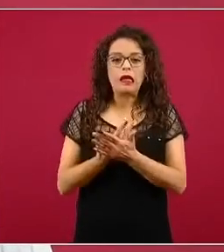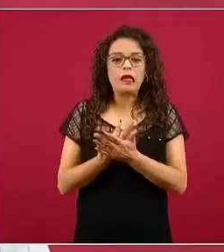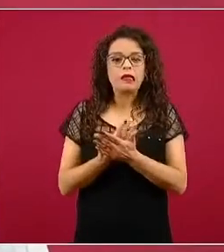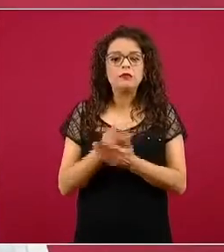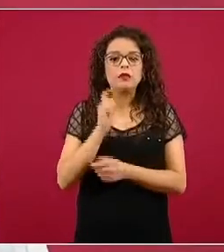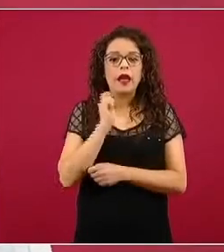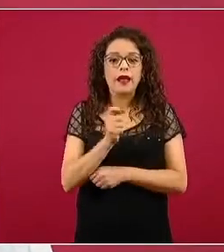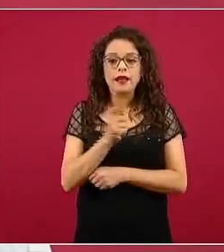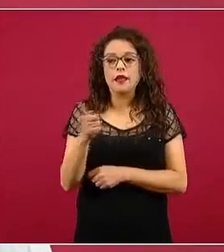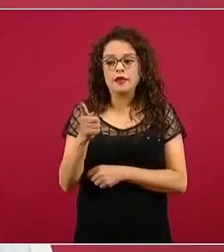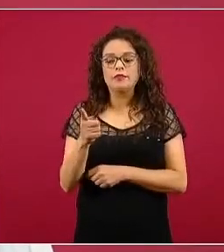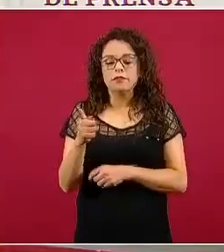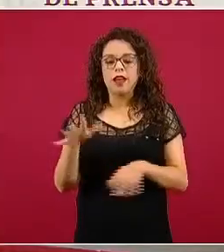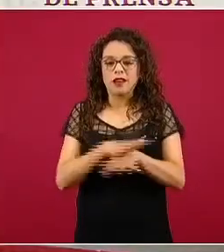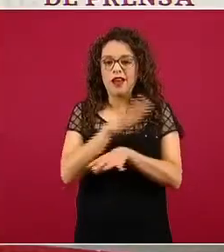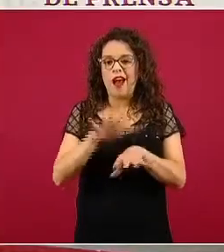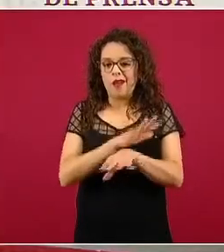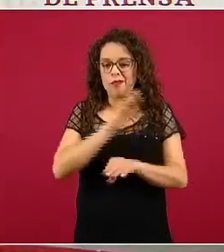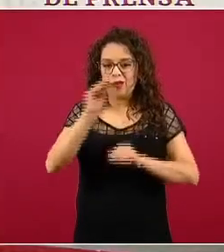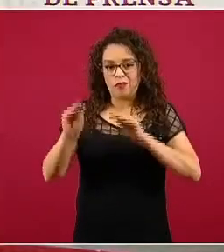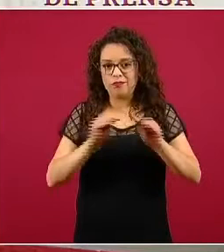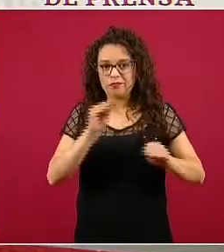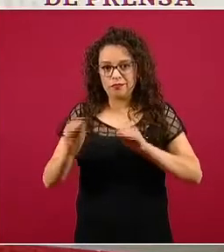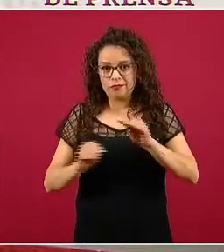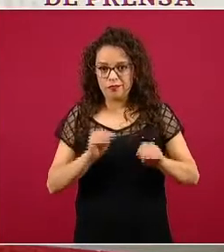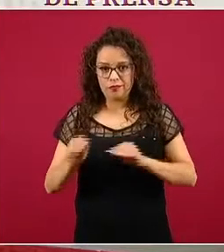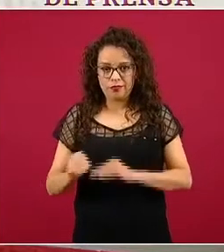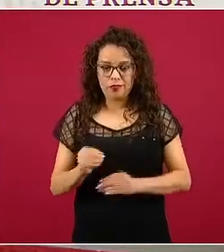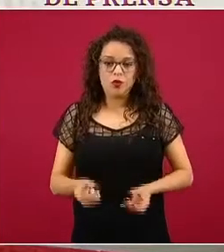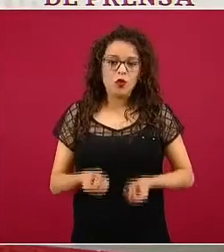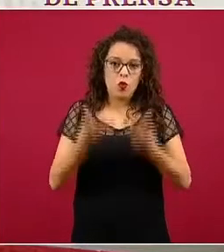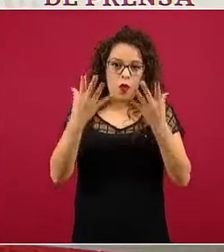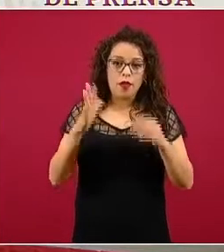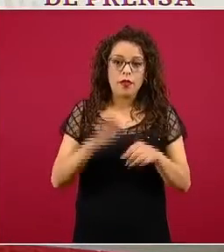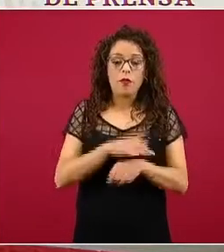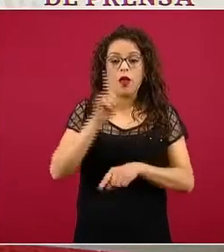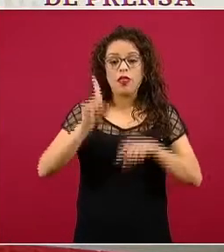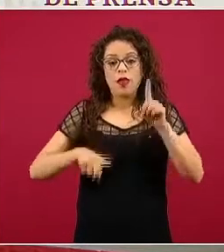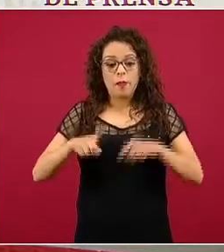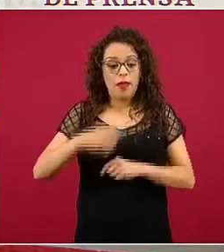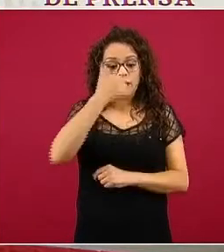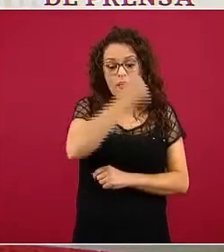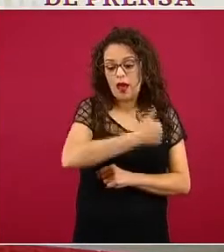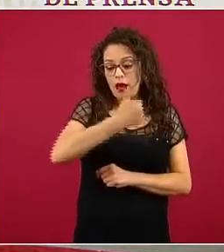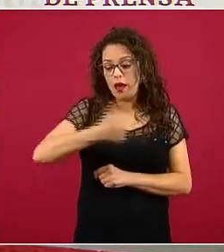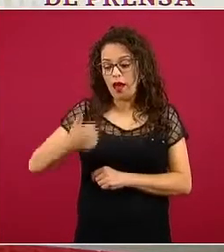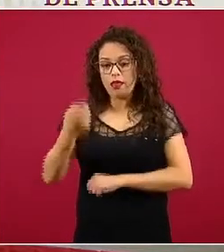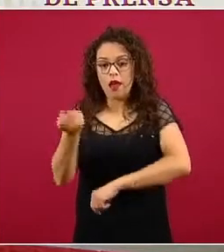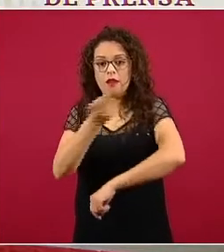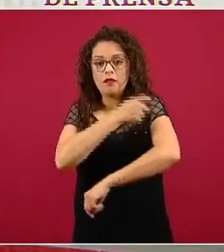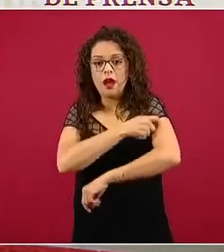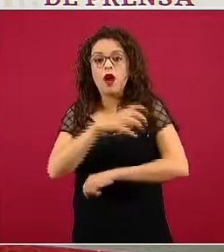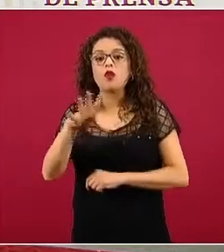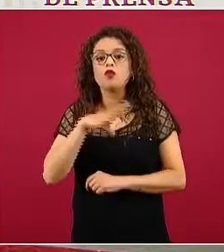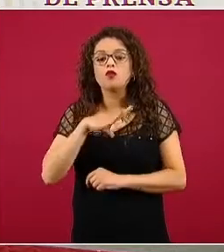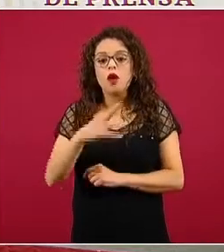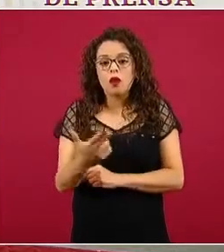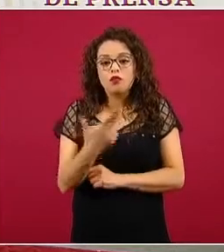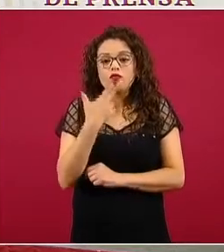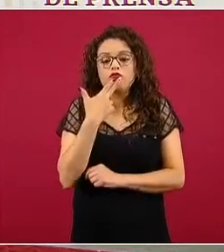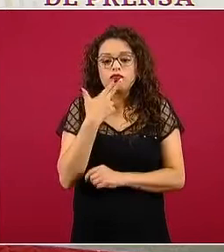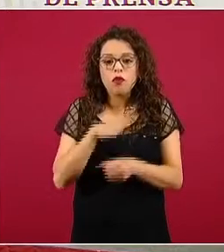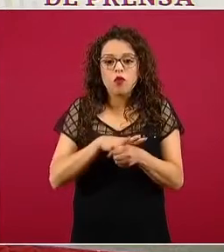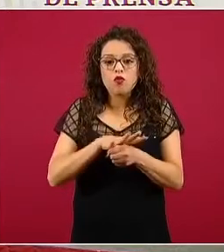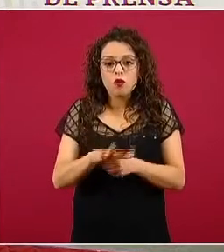estas cantidades en función de lo que finalmente cada vacuna aporte como utilidad y facilite a la